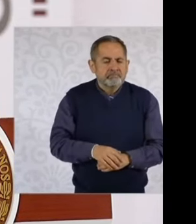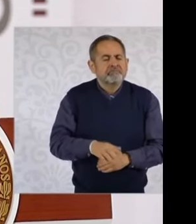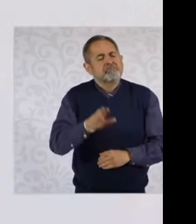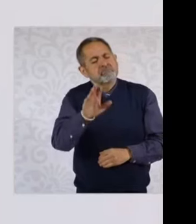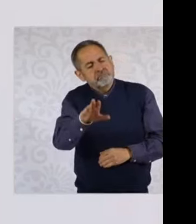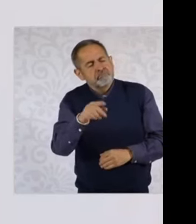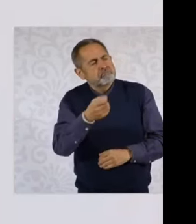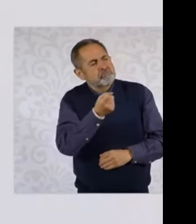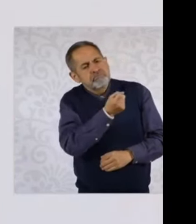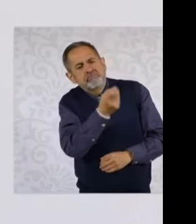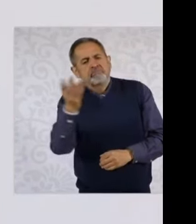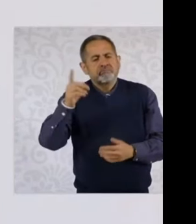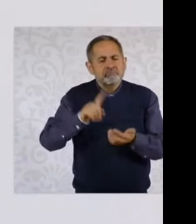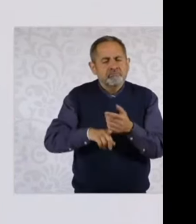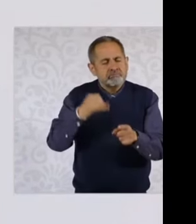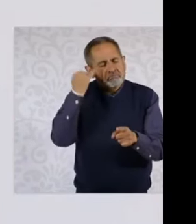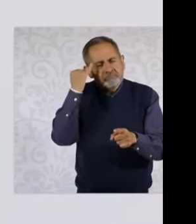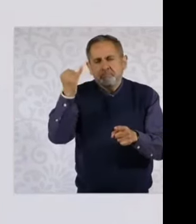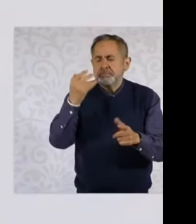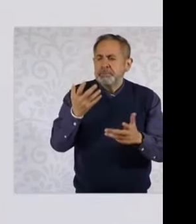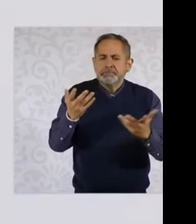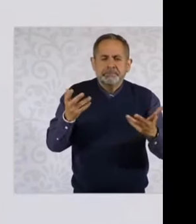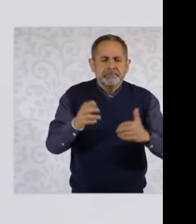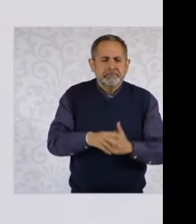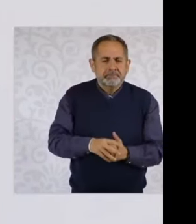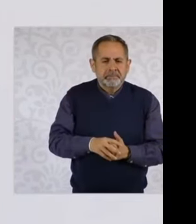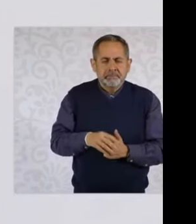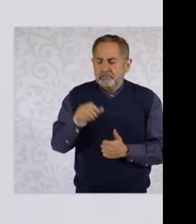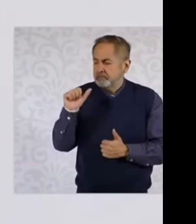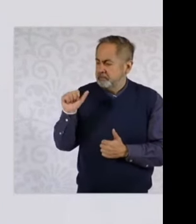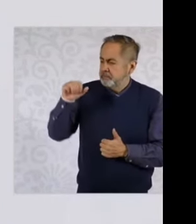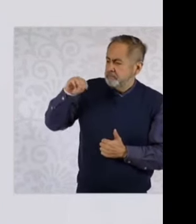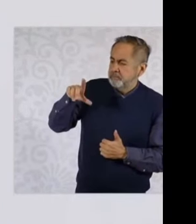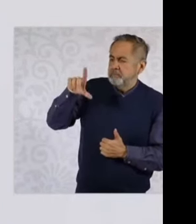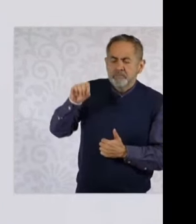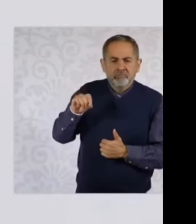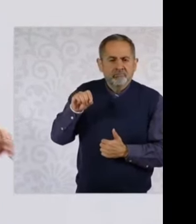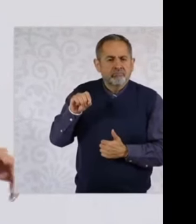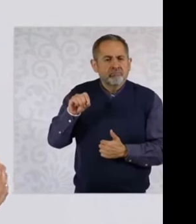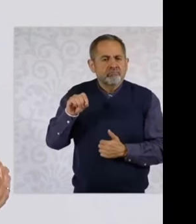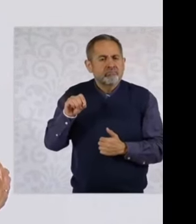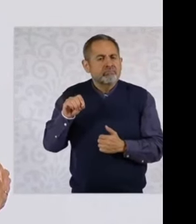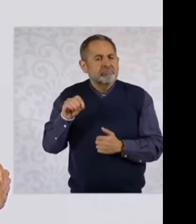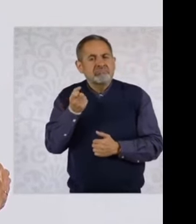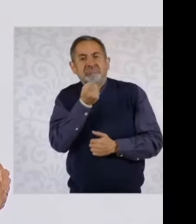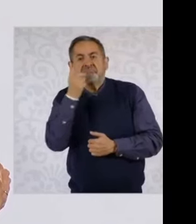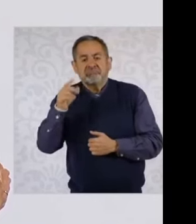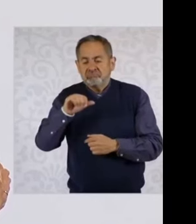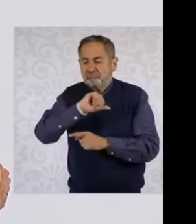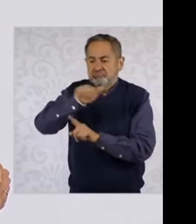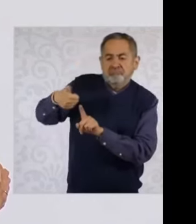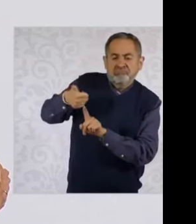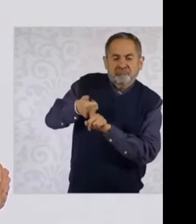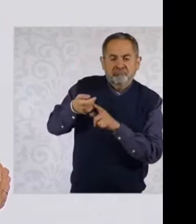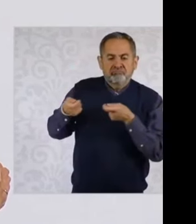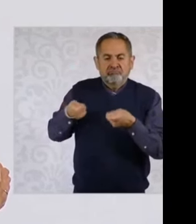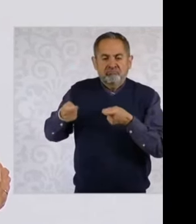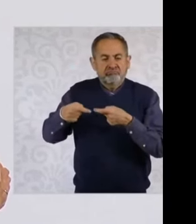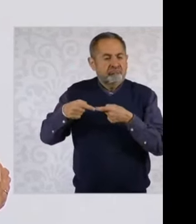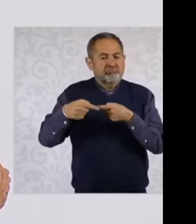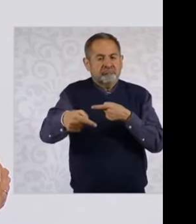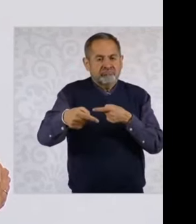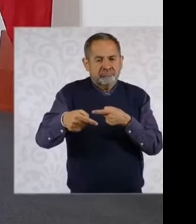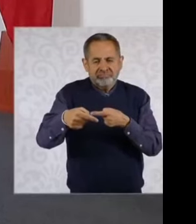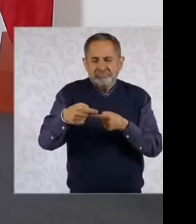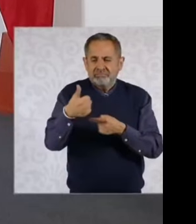circulando en en la mente de los conservadores de que el expresidente Andrés Manuel López Obrador iba a